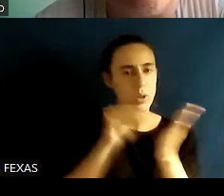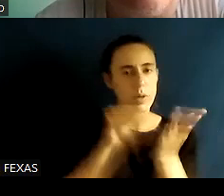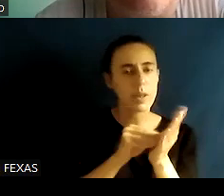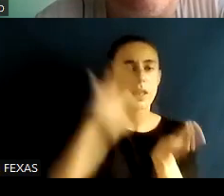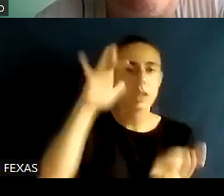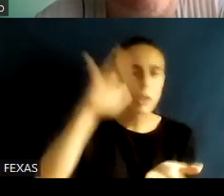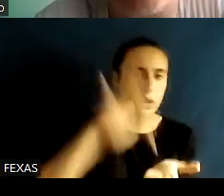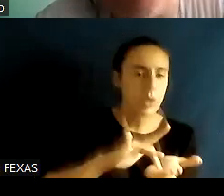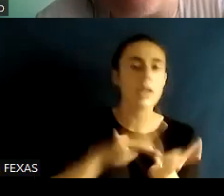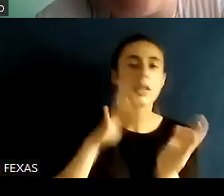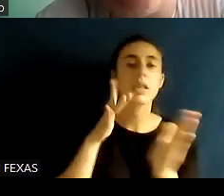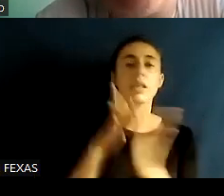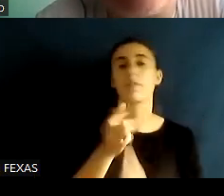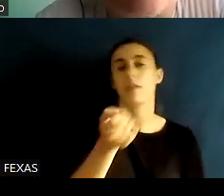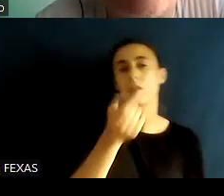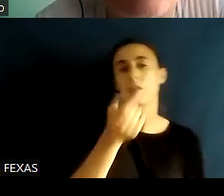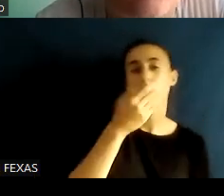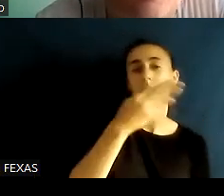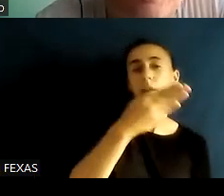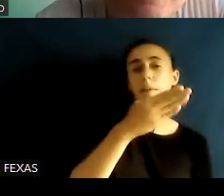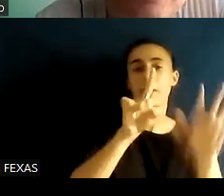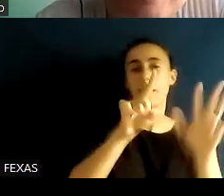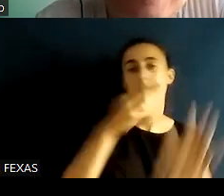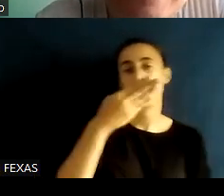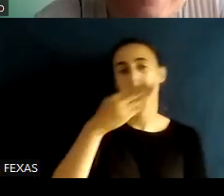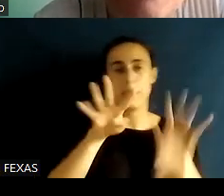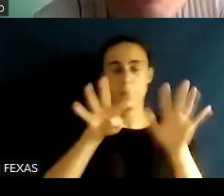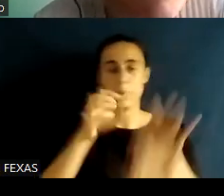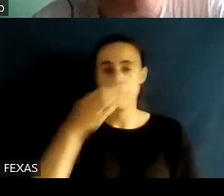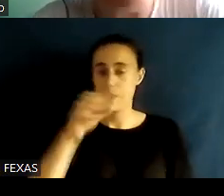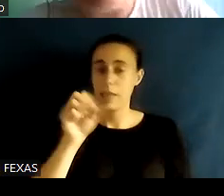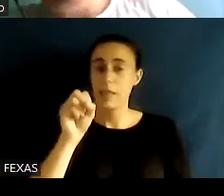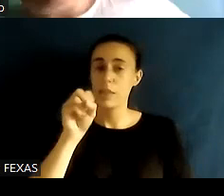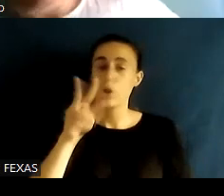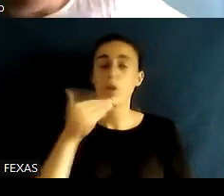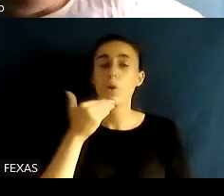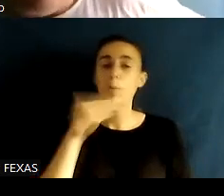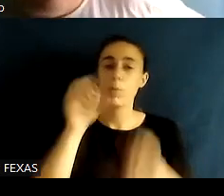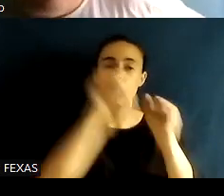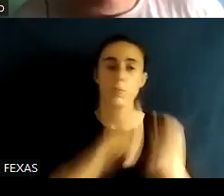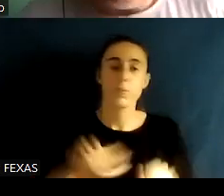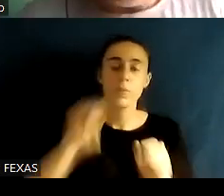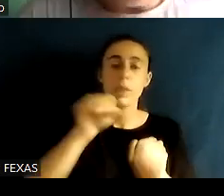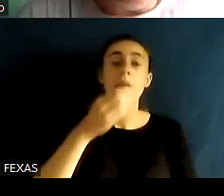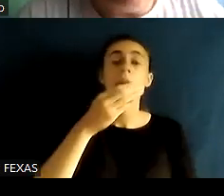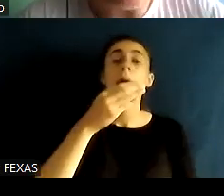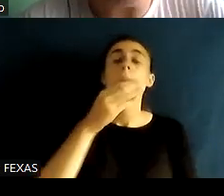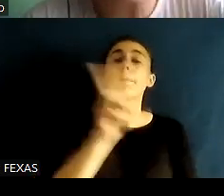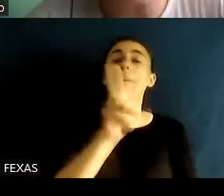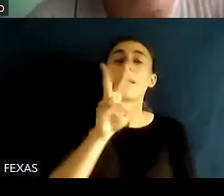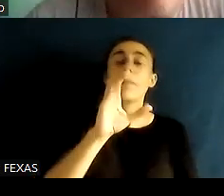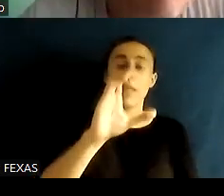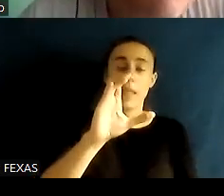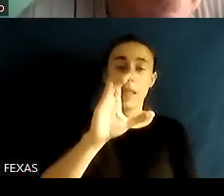B12 pueden ser protectores o pueden actuar como protectores. La vitamina C, como